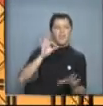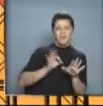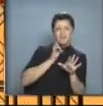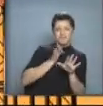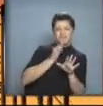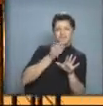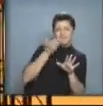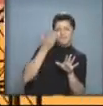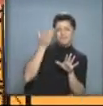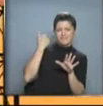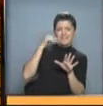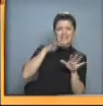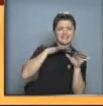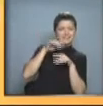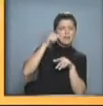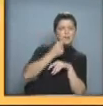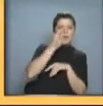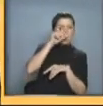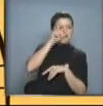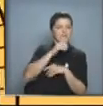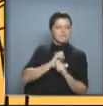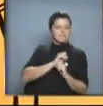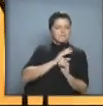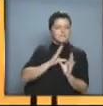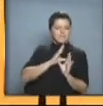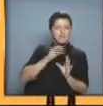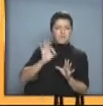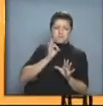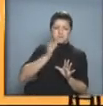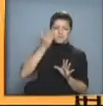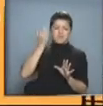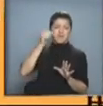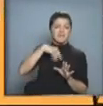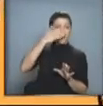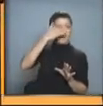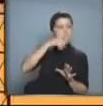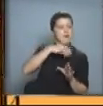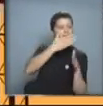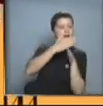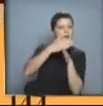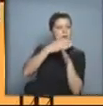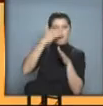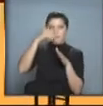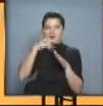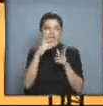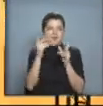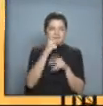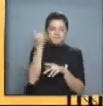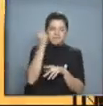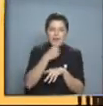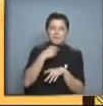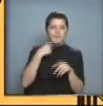Históricas parecen las épocas en las que uno se enamoraba, se ponía de novio y al poco tiempo ya estaba dando el sí en el